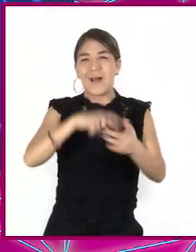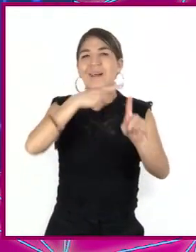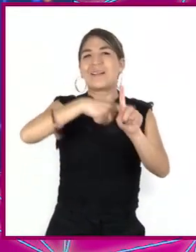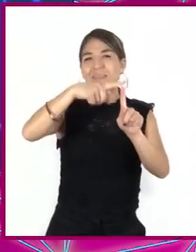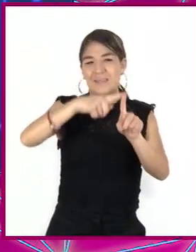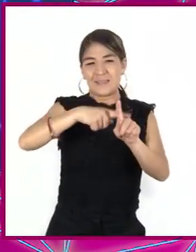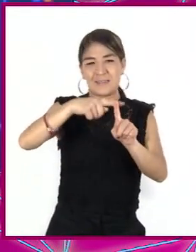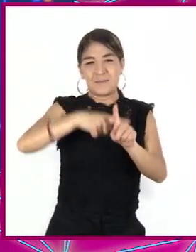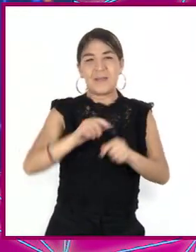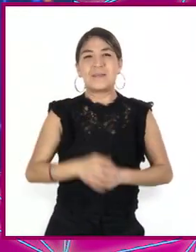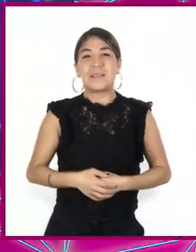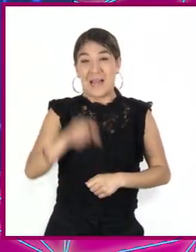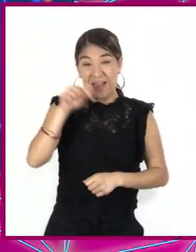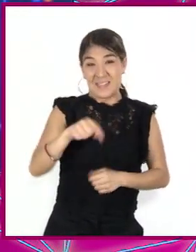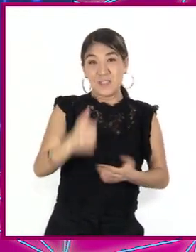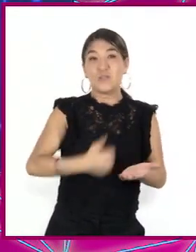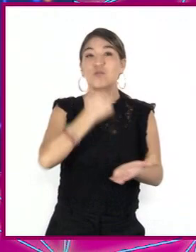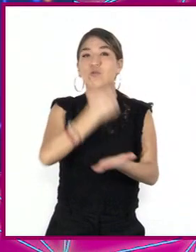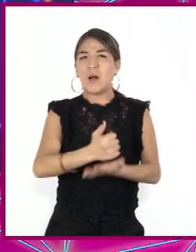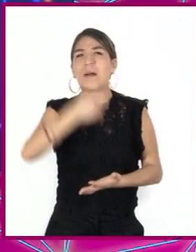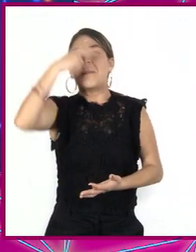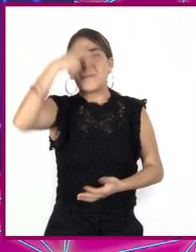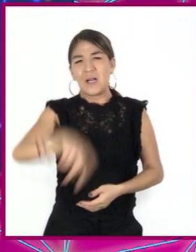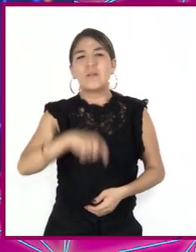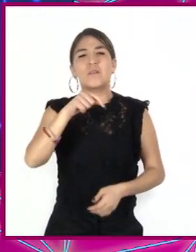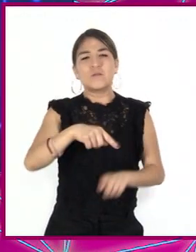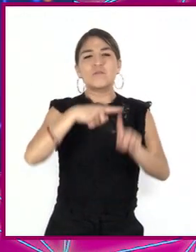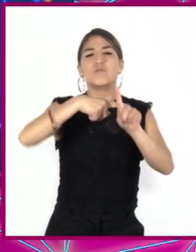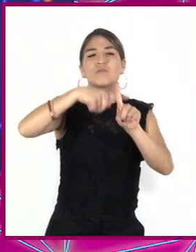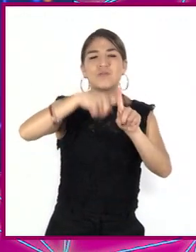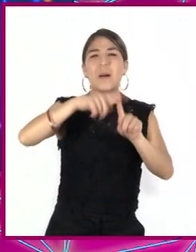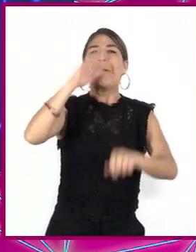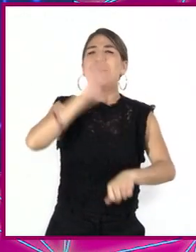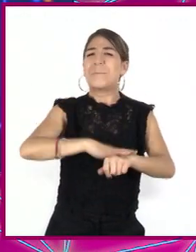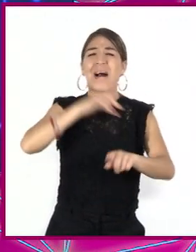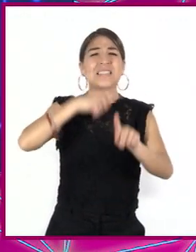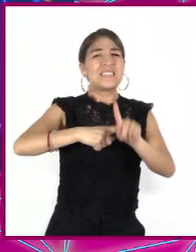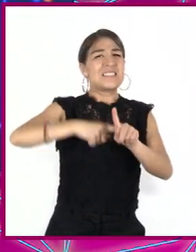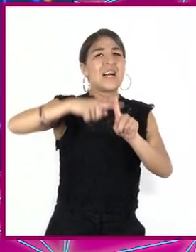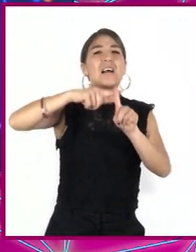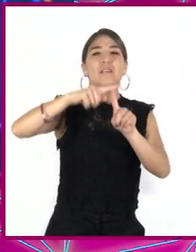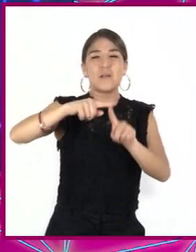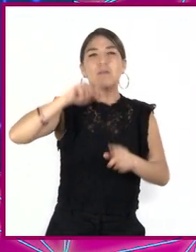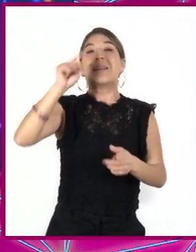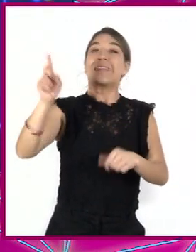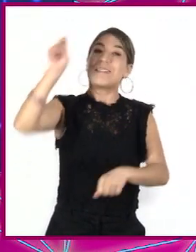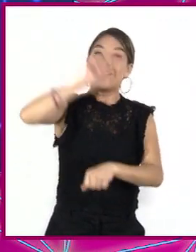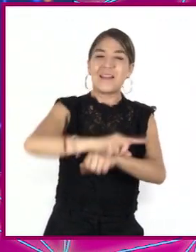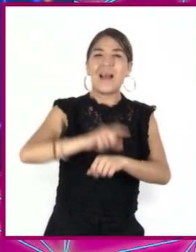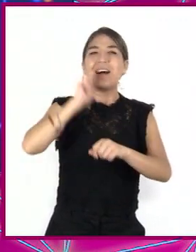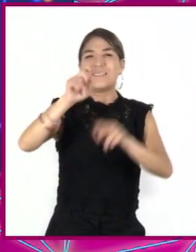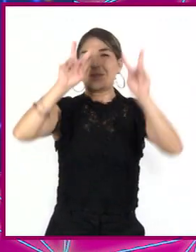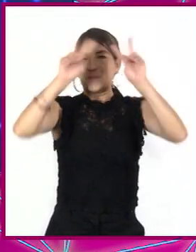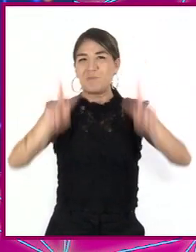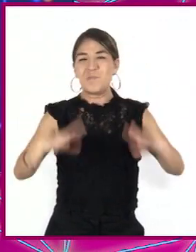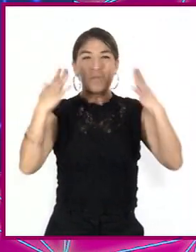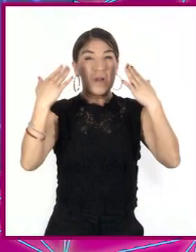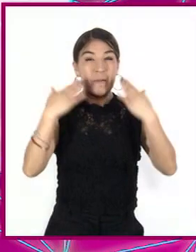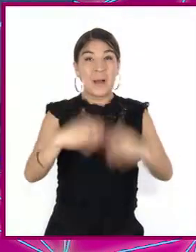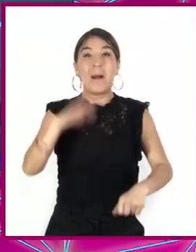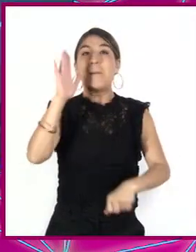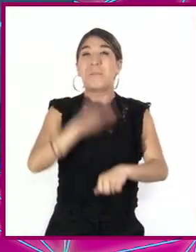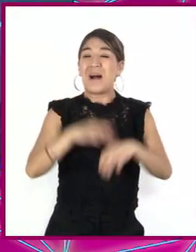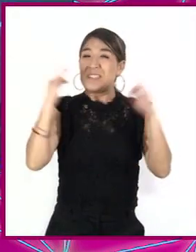tiempo. Aquí en la Ciudad de México, las temperaturas más altas se presentan en la primavera y las más bajas en el